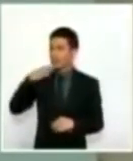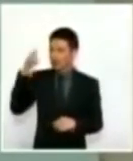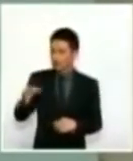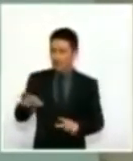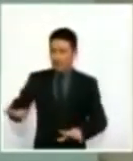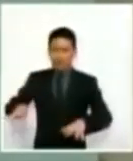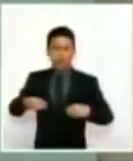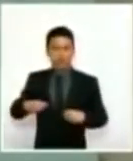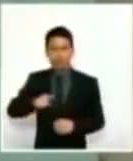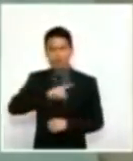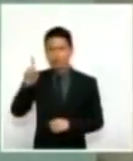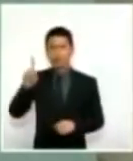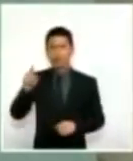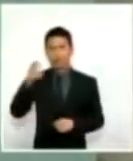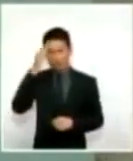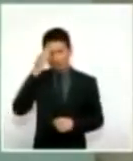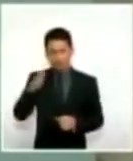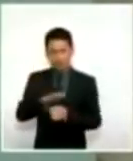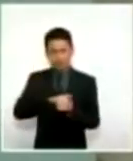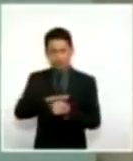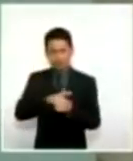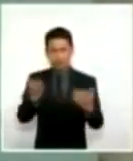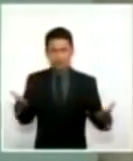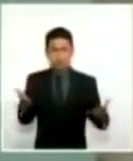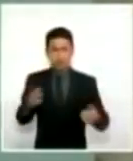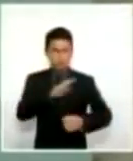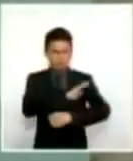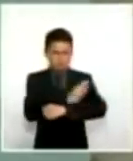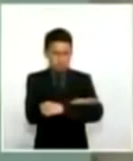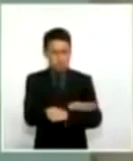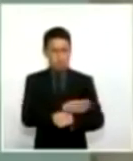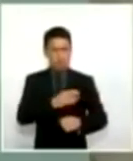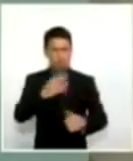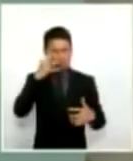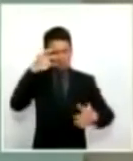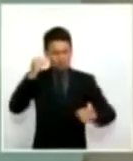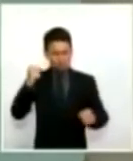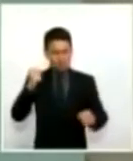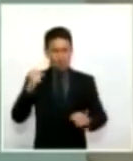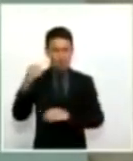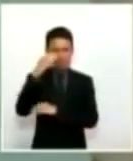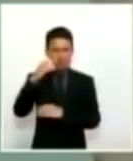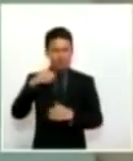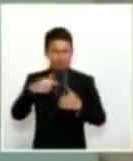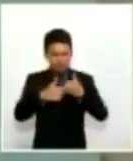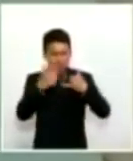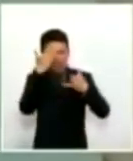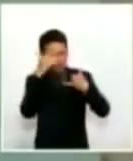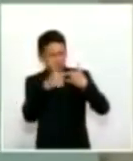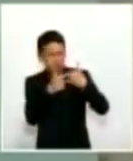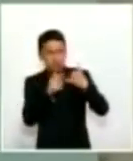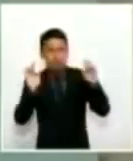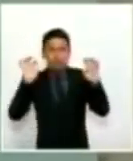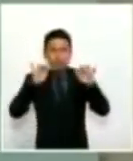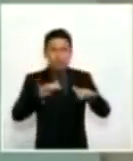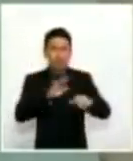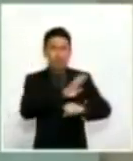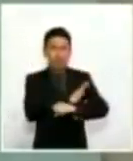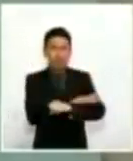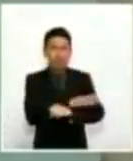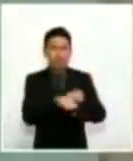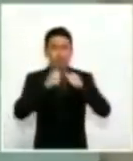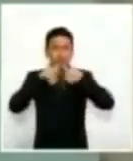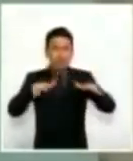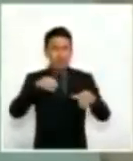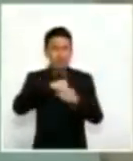que en el corazón de uno de los despliegues militares más fuertes de este país, donde hay mayor concentración de fuerza pública, de policía